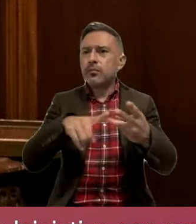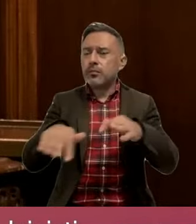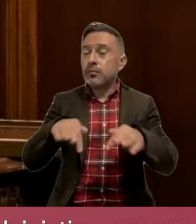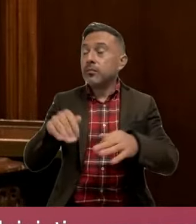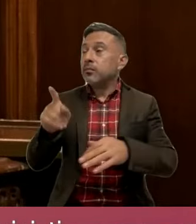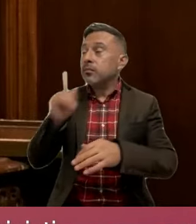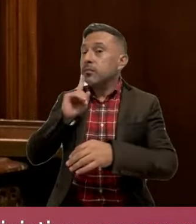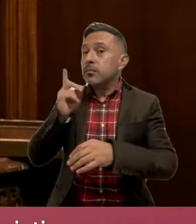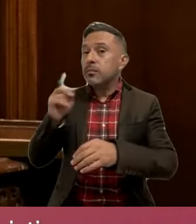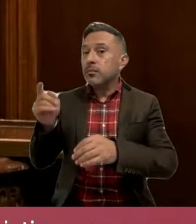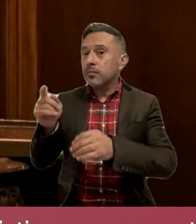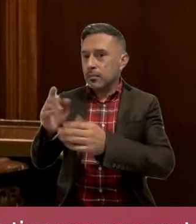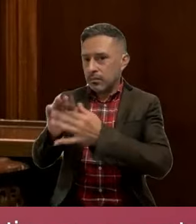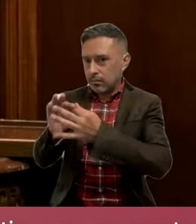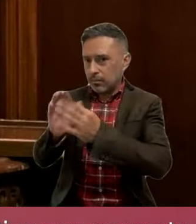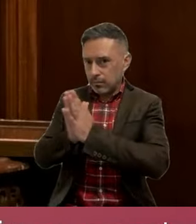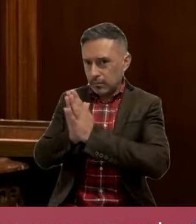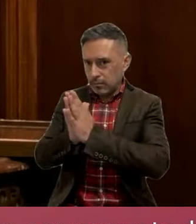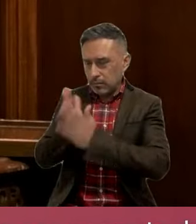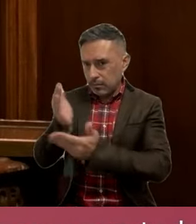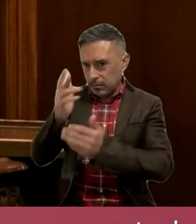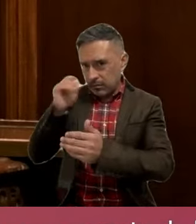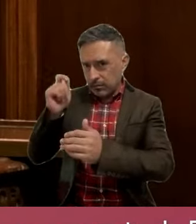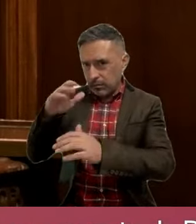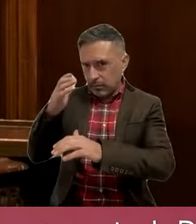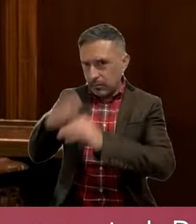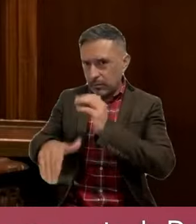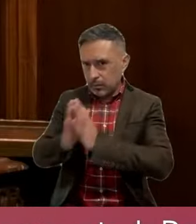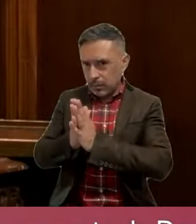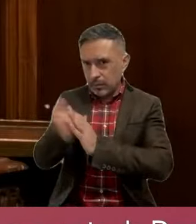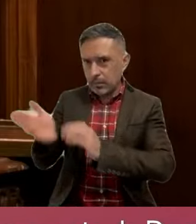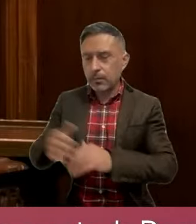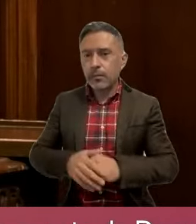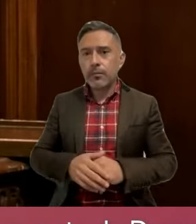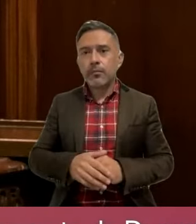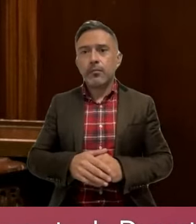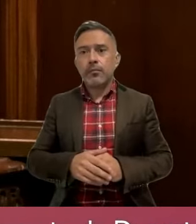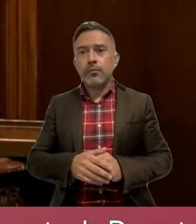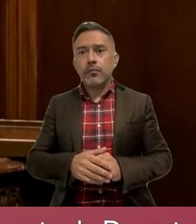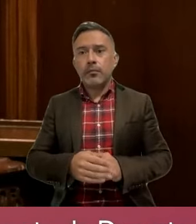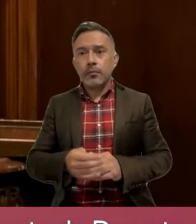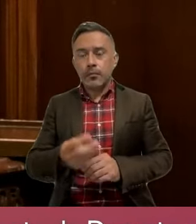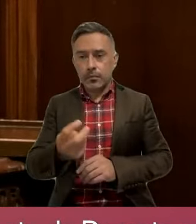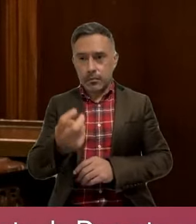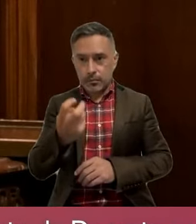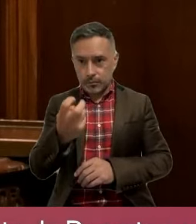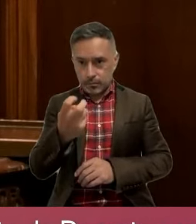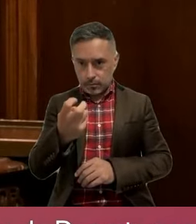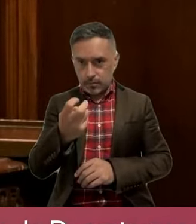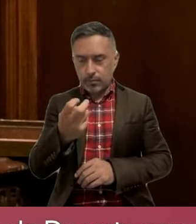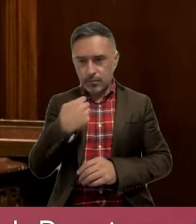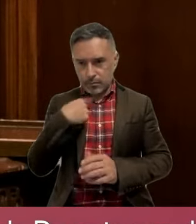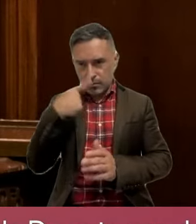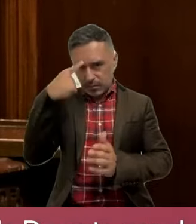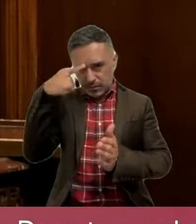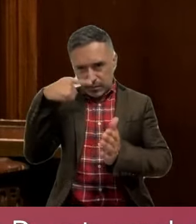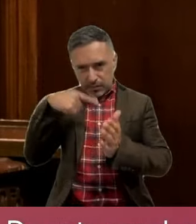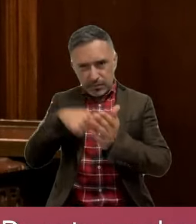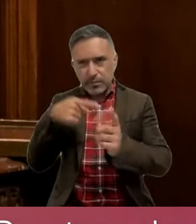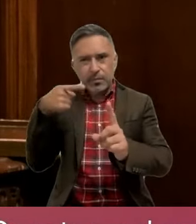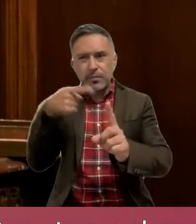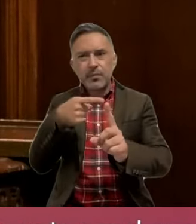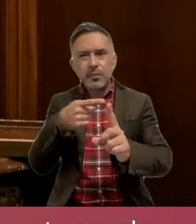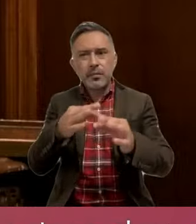le pido respetuosamente concluir. Por ello, creo que es importante que